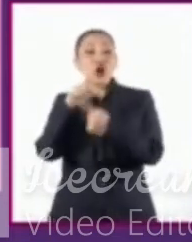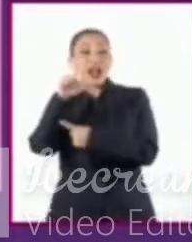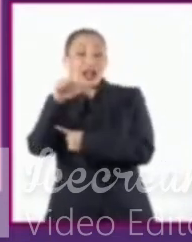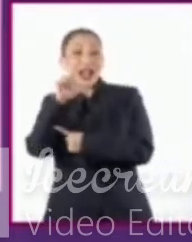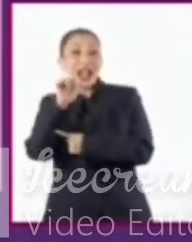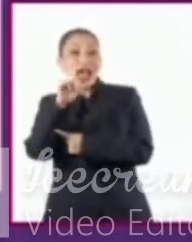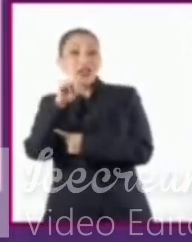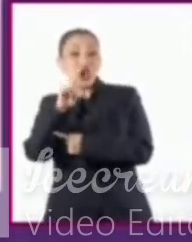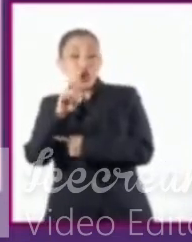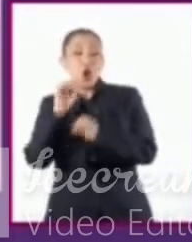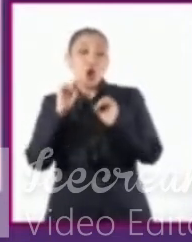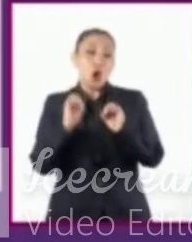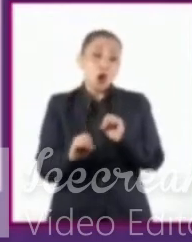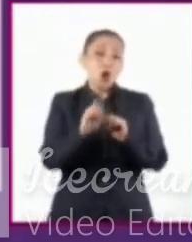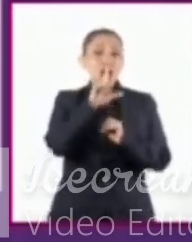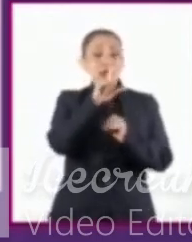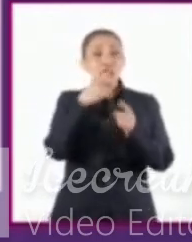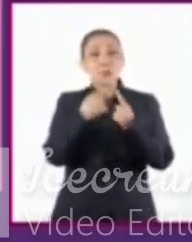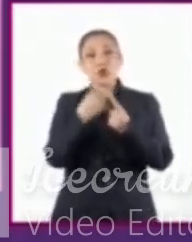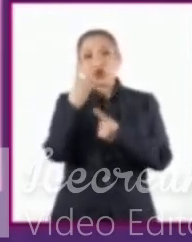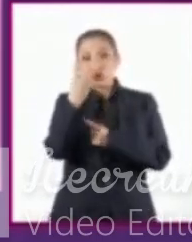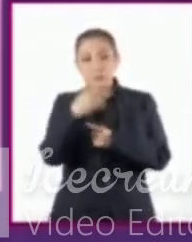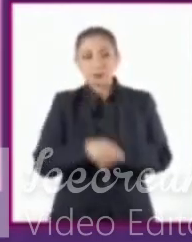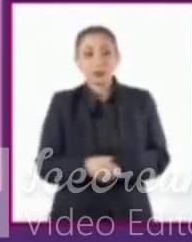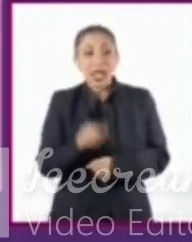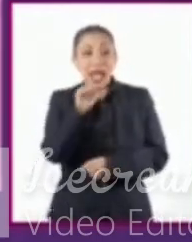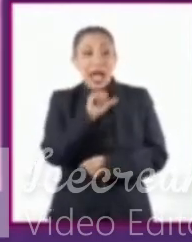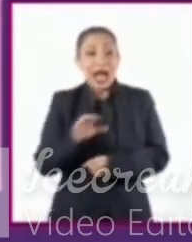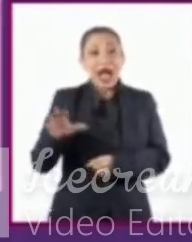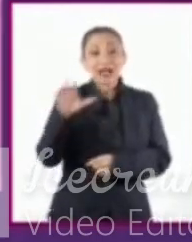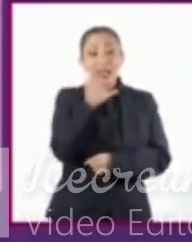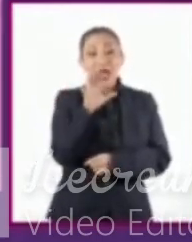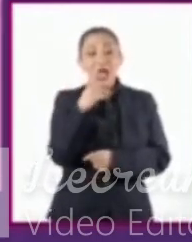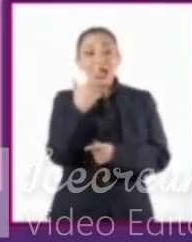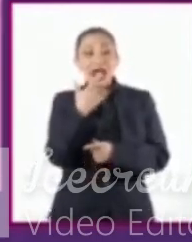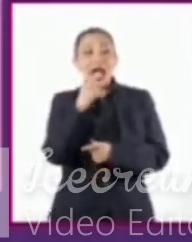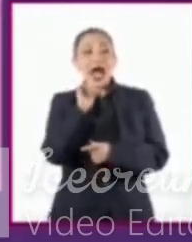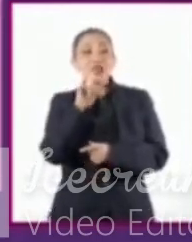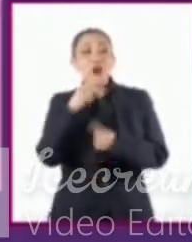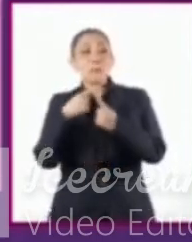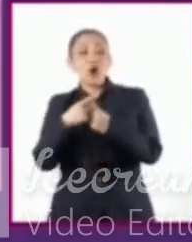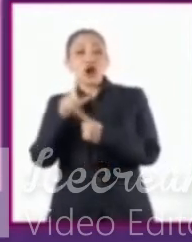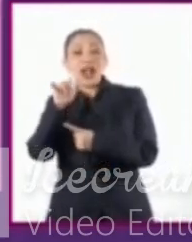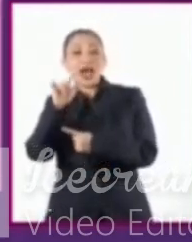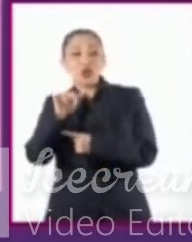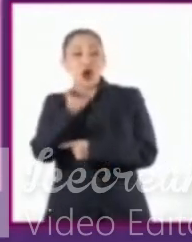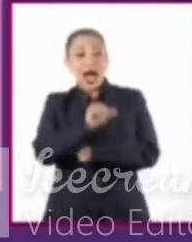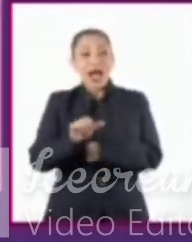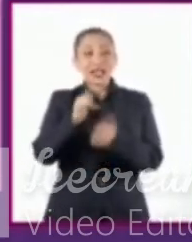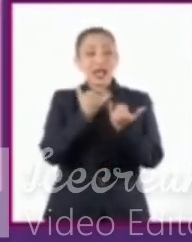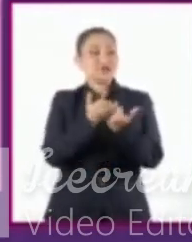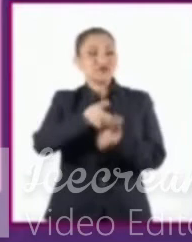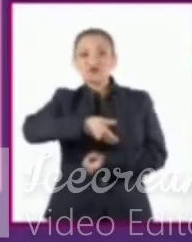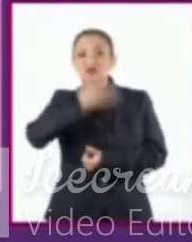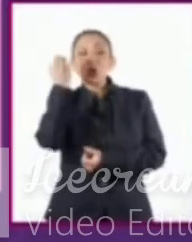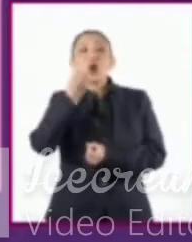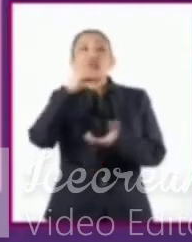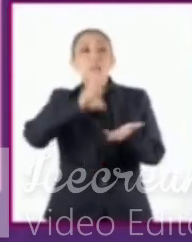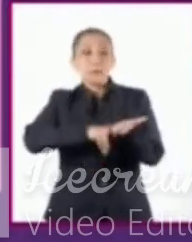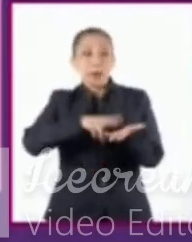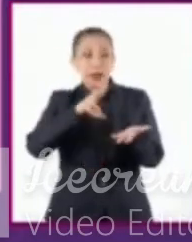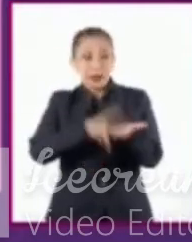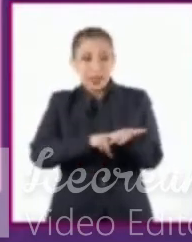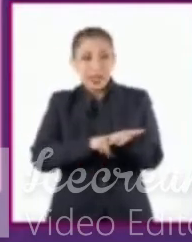bien elevando al cuadrado su valor. Área es igual a lado por lado. Área, como no sabemos el valor,